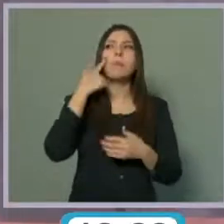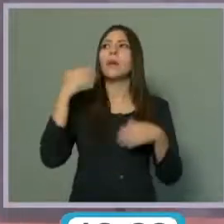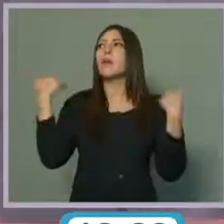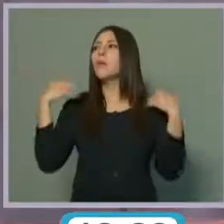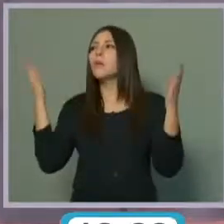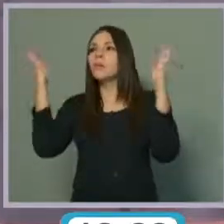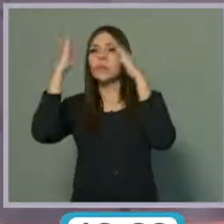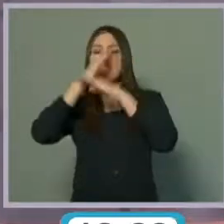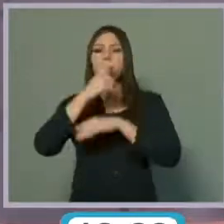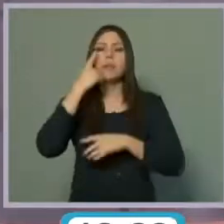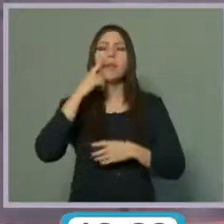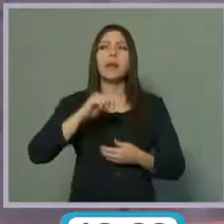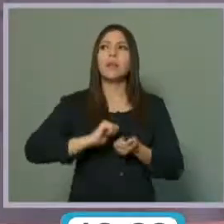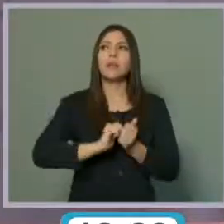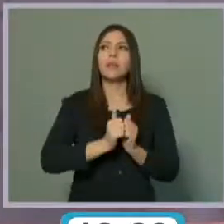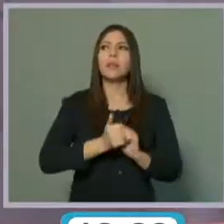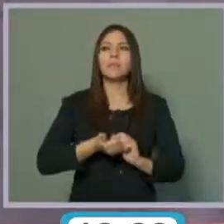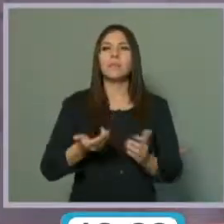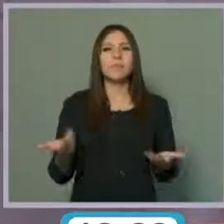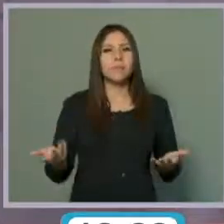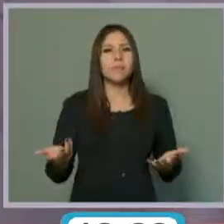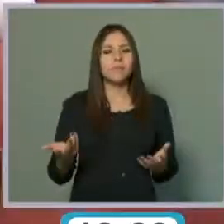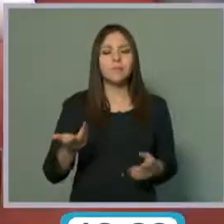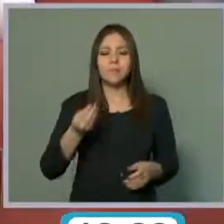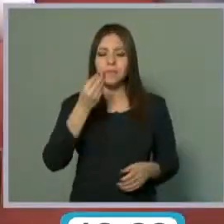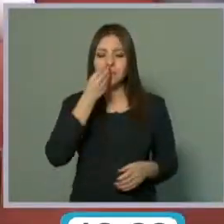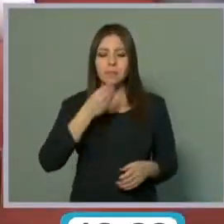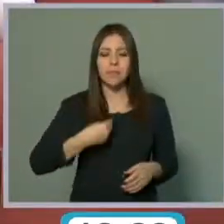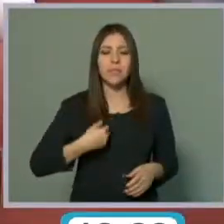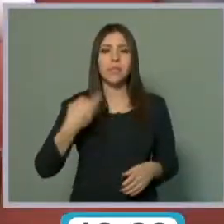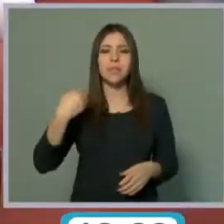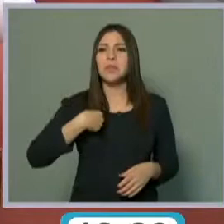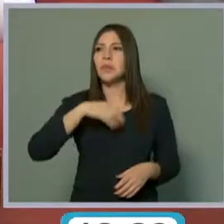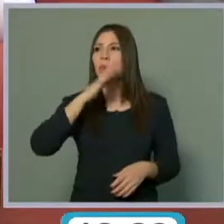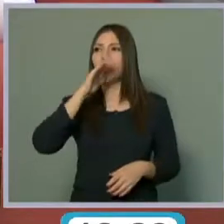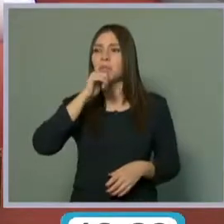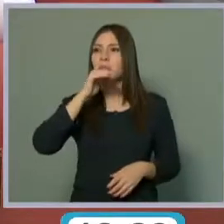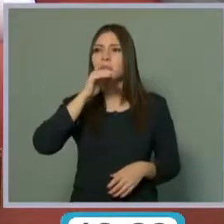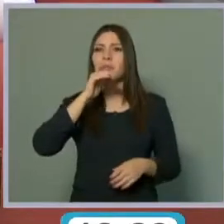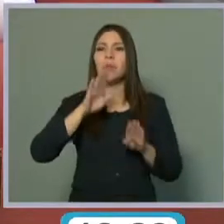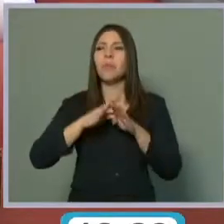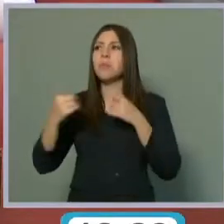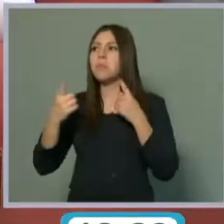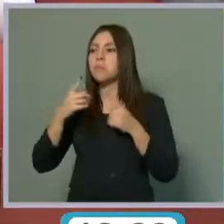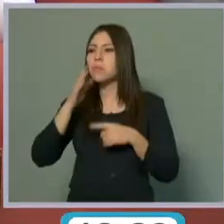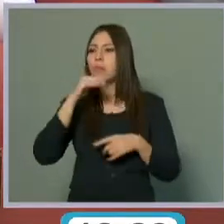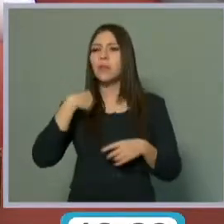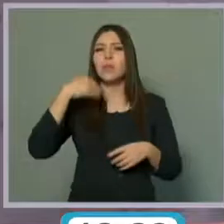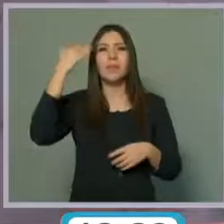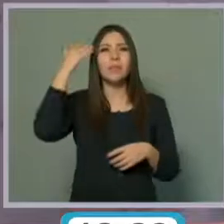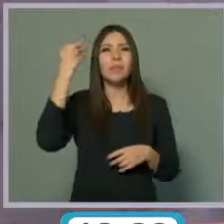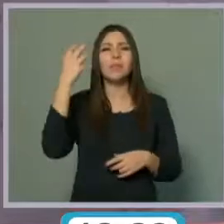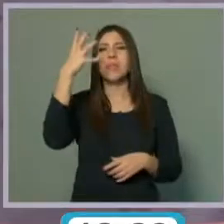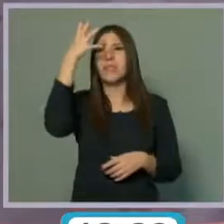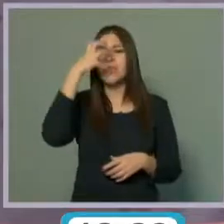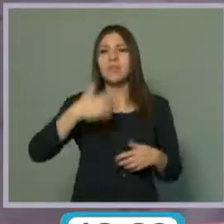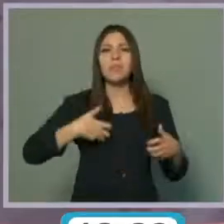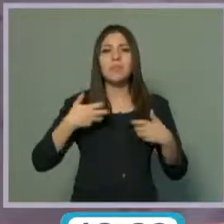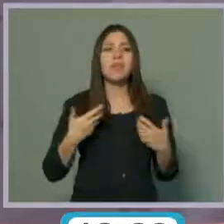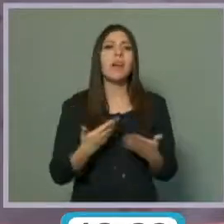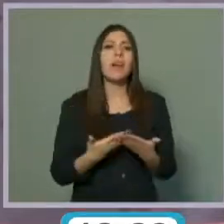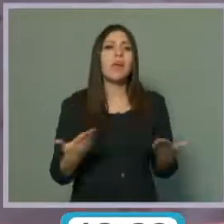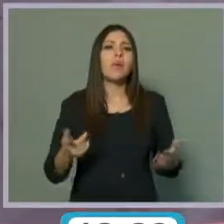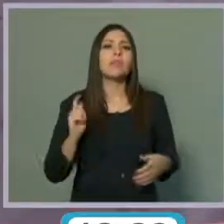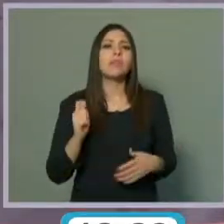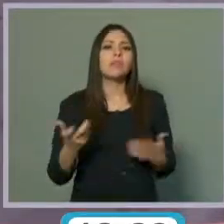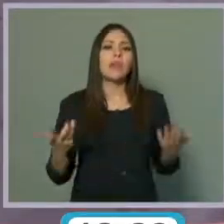momento de aceptación y diga, bueno, ya no es válida mi negocio, no puedo negociar, no vale la pena que esté tanto tiempo triste ni enojado, entonces, ¿qué puedo hacer